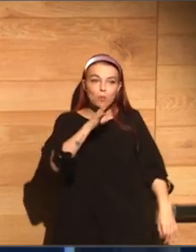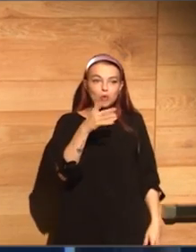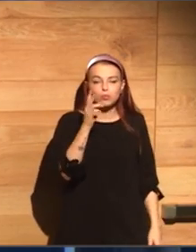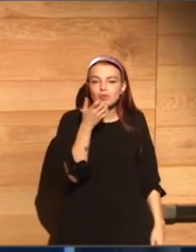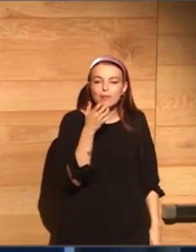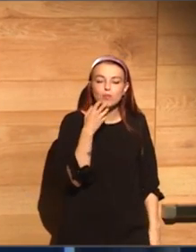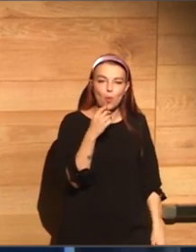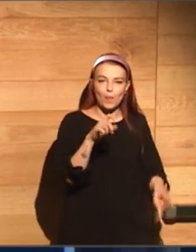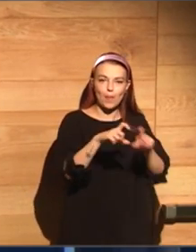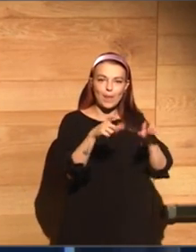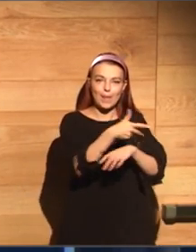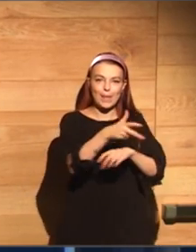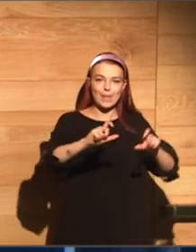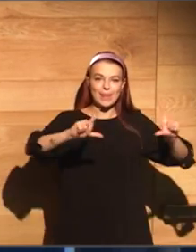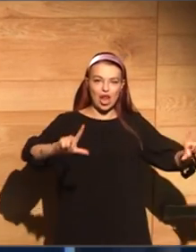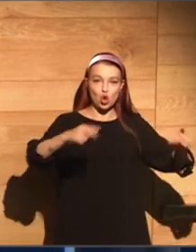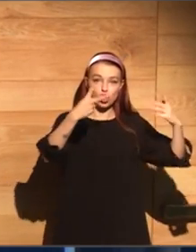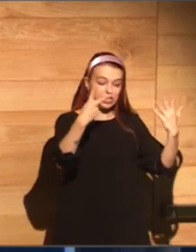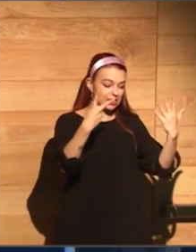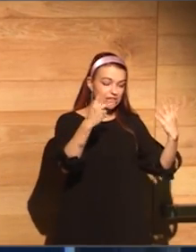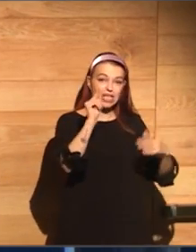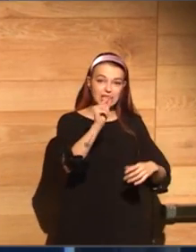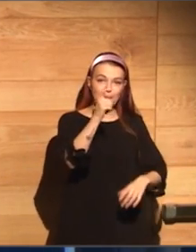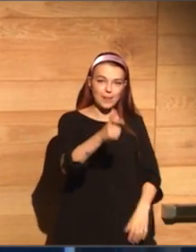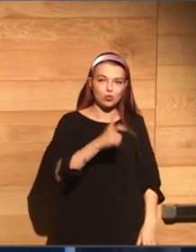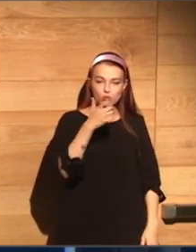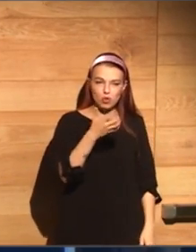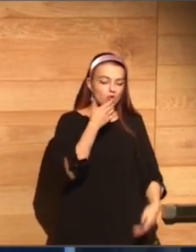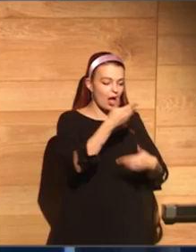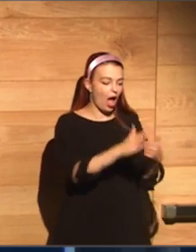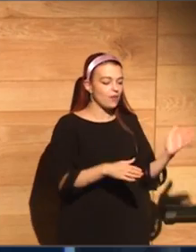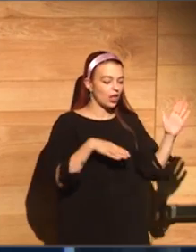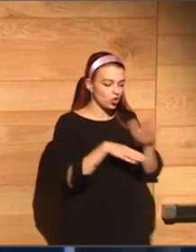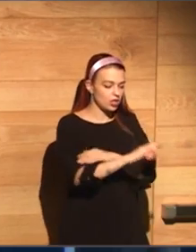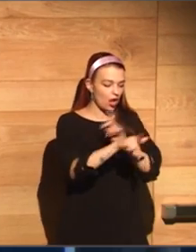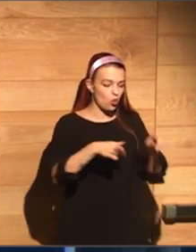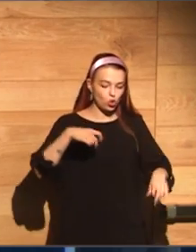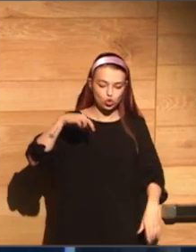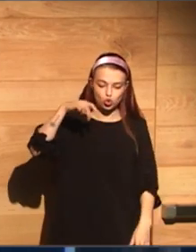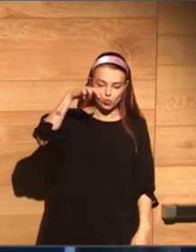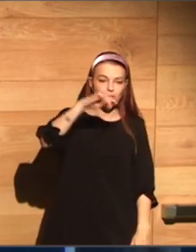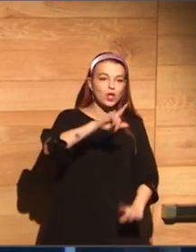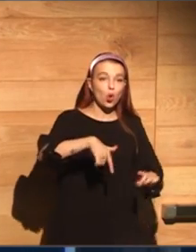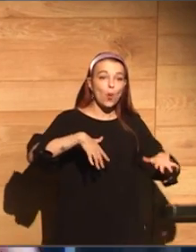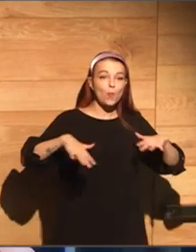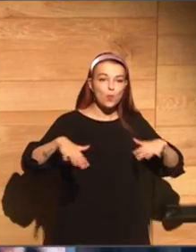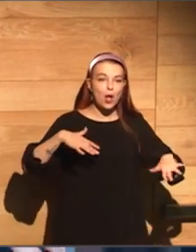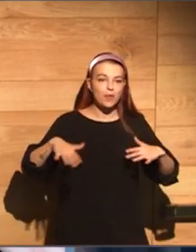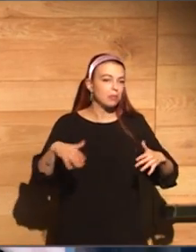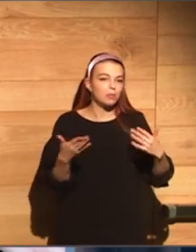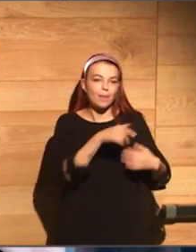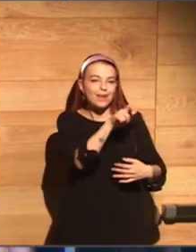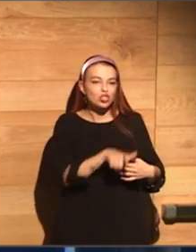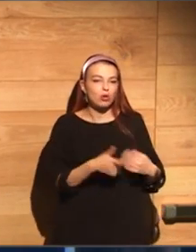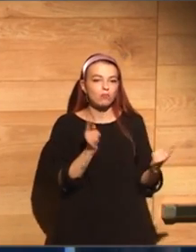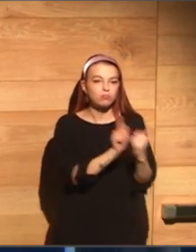de 7 minutos en los que ha entrado a una habitación, ha salido a otra habitación, ha subido unas escaleras, se ha movido entre varias conversaciones de